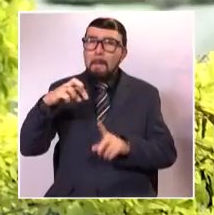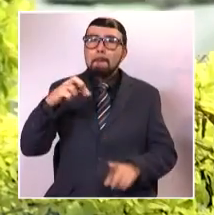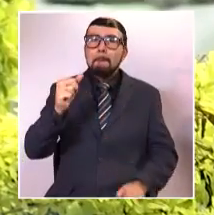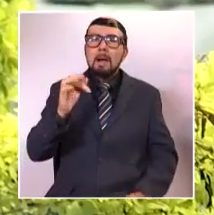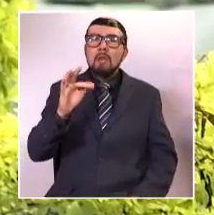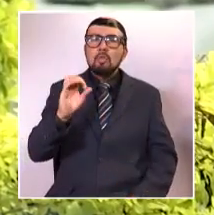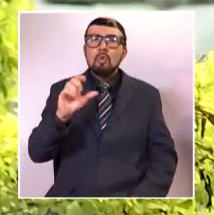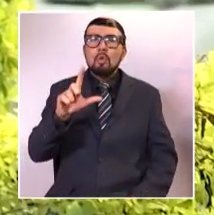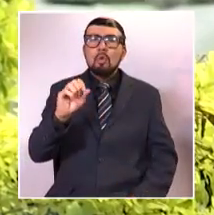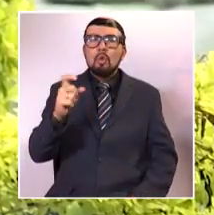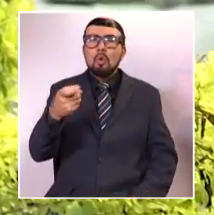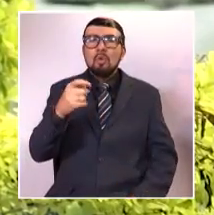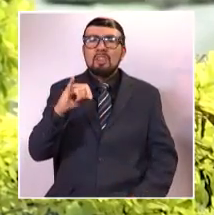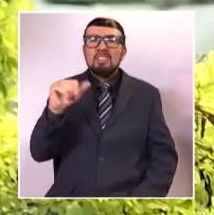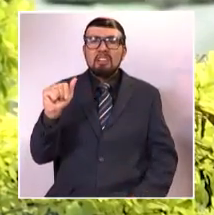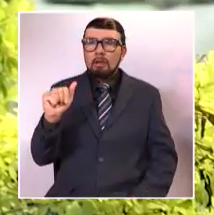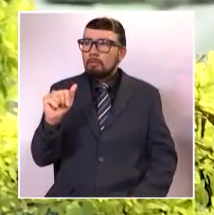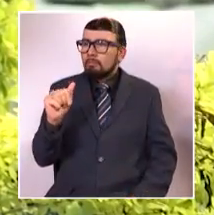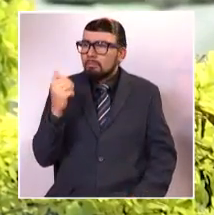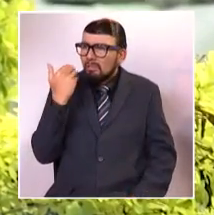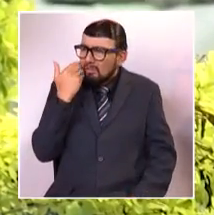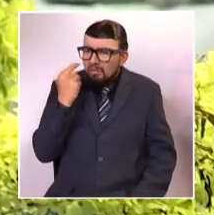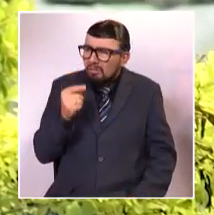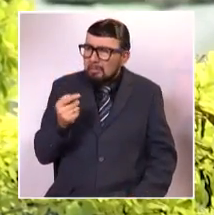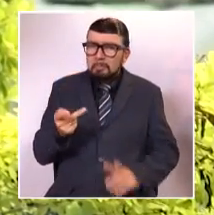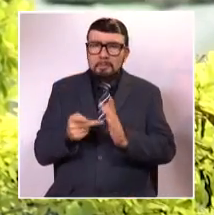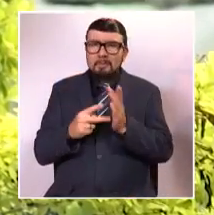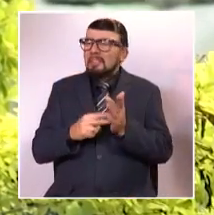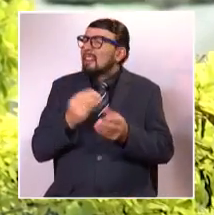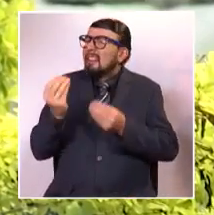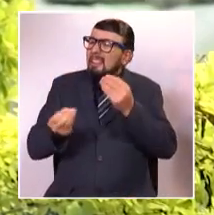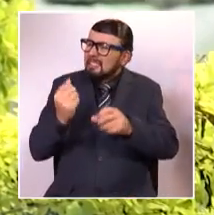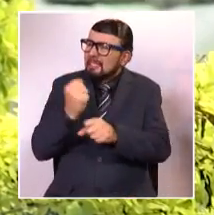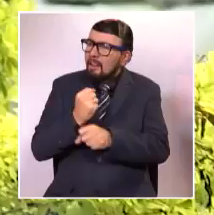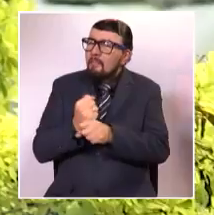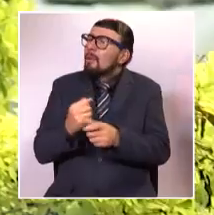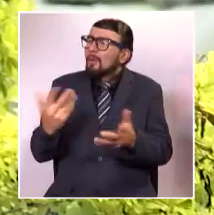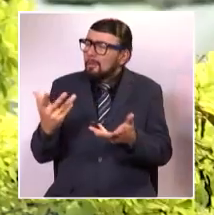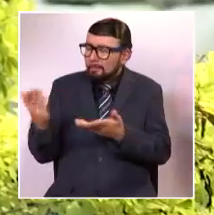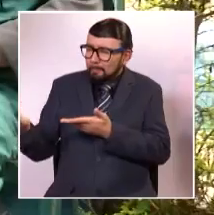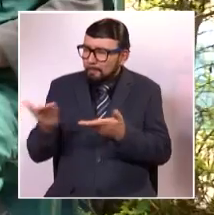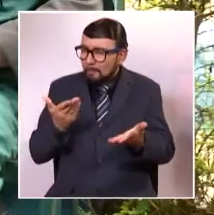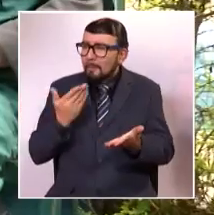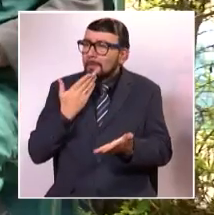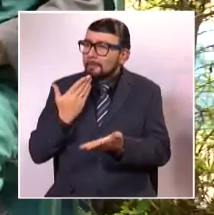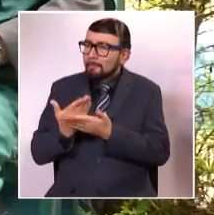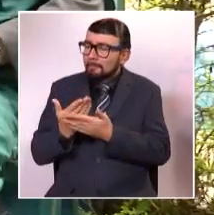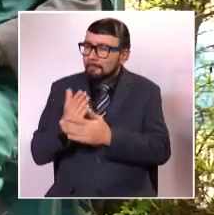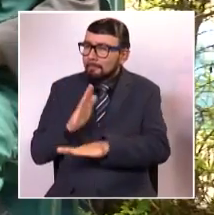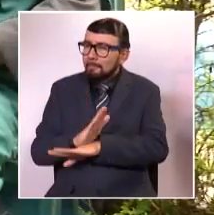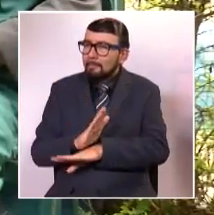trabajo, toda la especificidad en la parte de la medicina. Doctor José Luis, bienvenido.